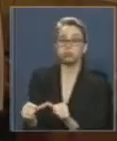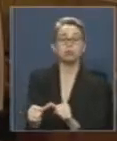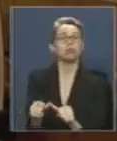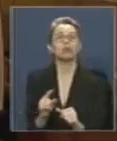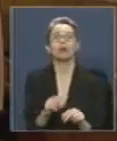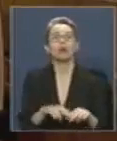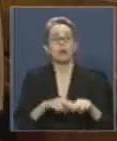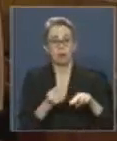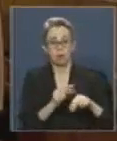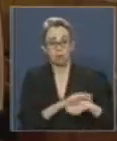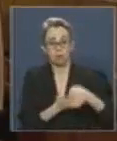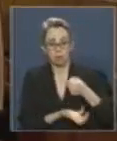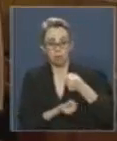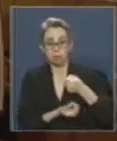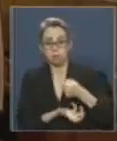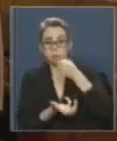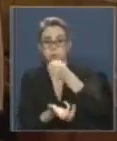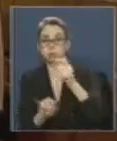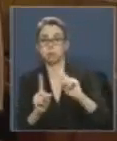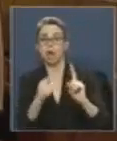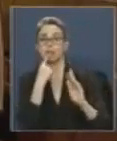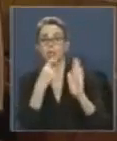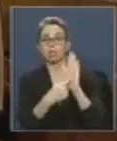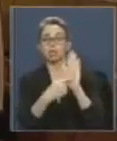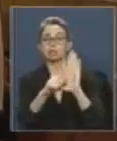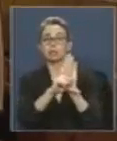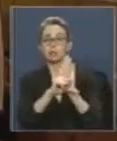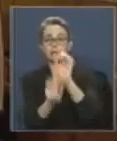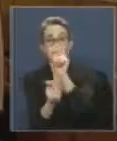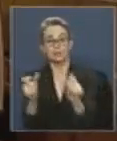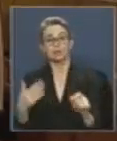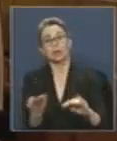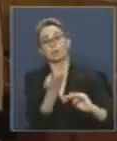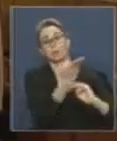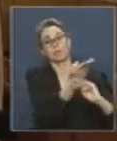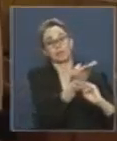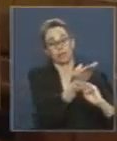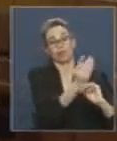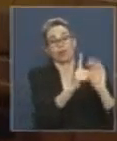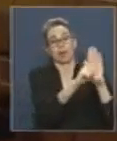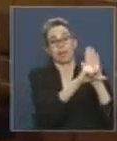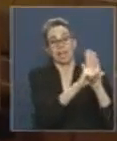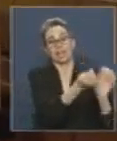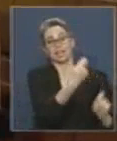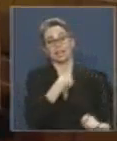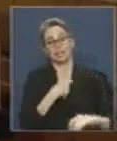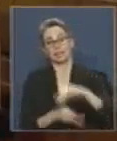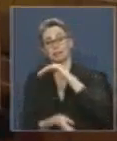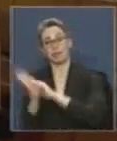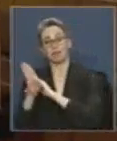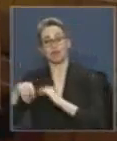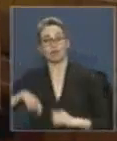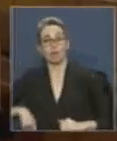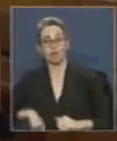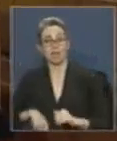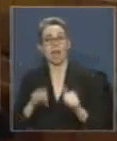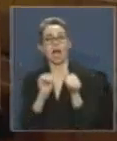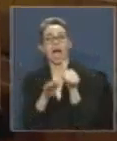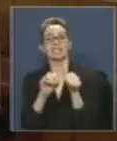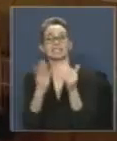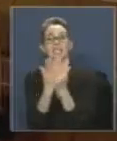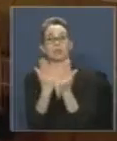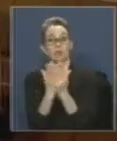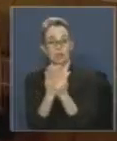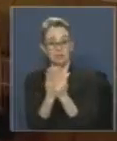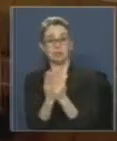dispuesto los recursos que establece la ley para que los que han postulado la ley de incentivo al retiro asistentes de la educación de todo Chile puedan recibir